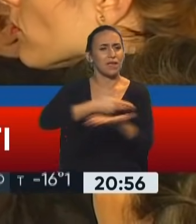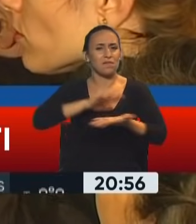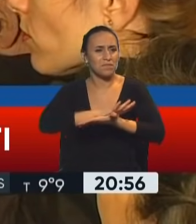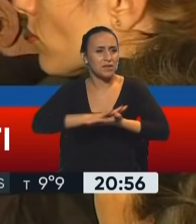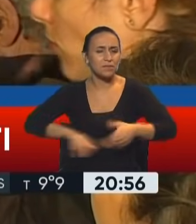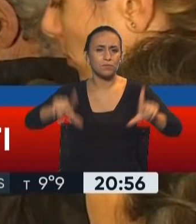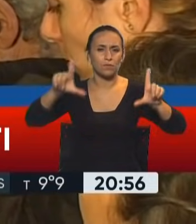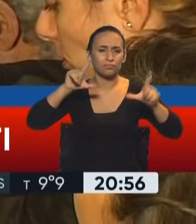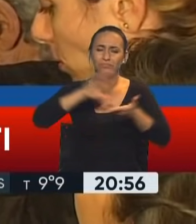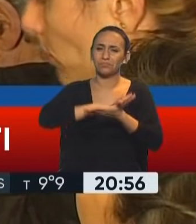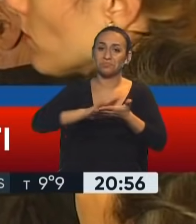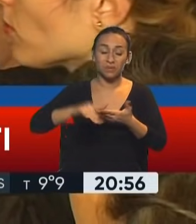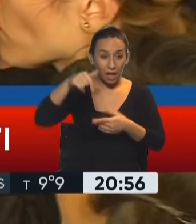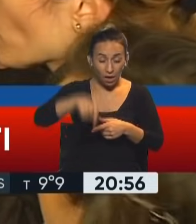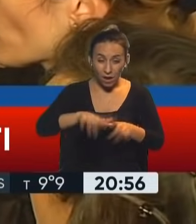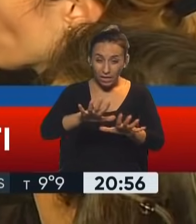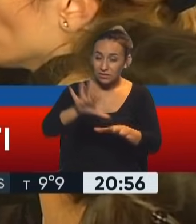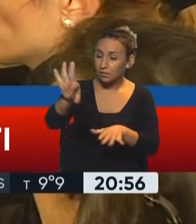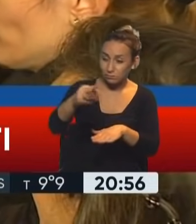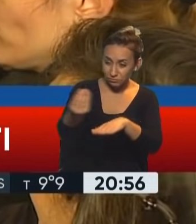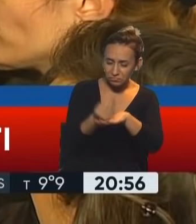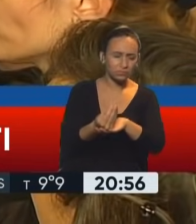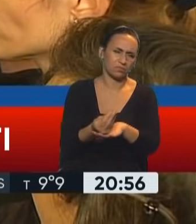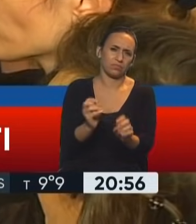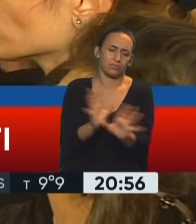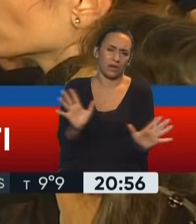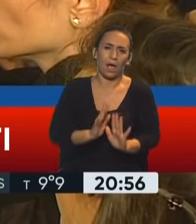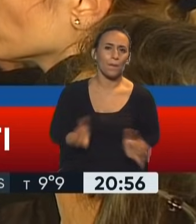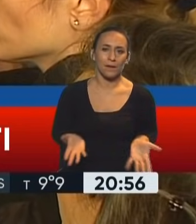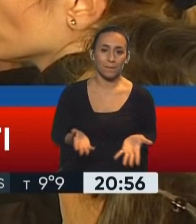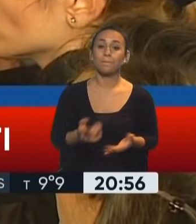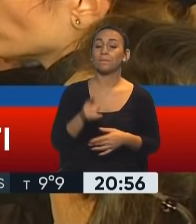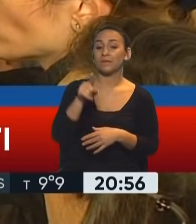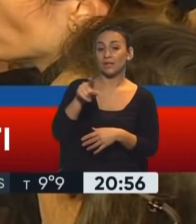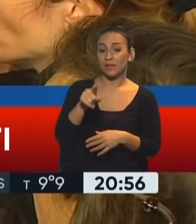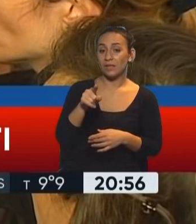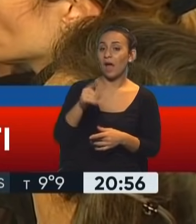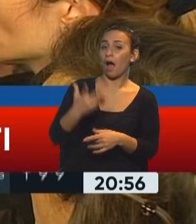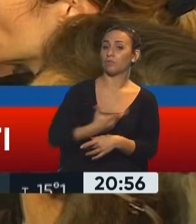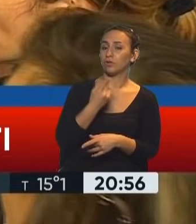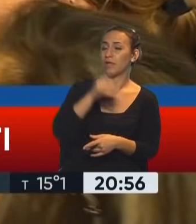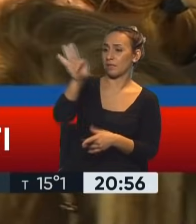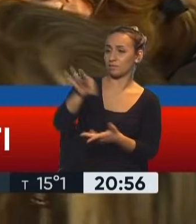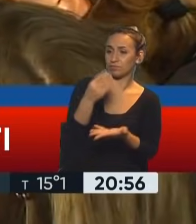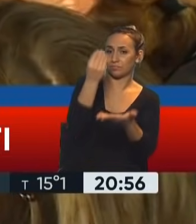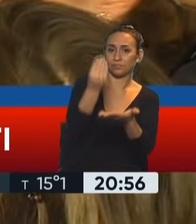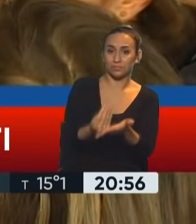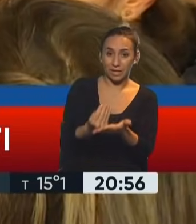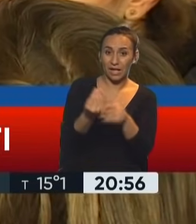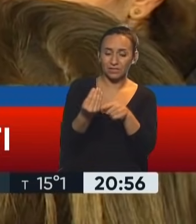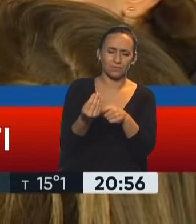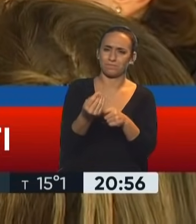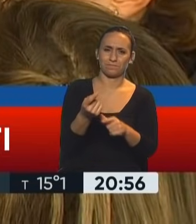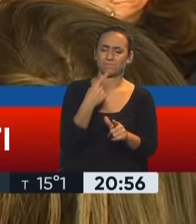tipo de actos afecta gravemente. Que la designación, dice Lorenzetti, de autoridades por medio de acuerdo extraordinario es